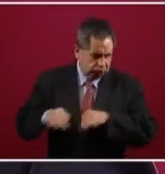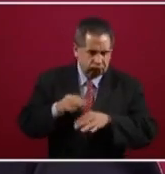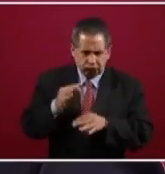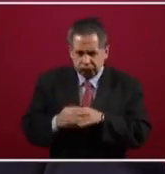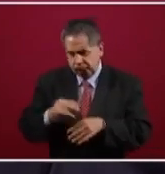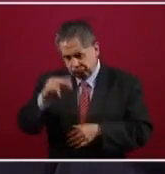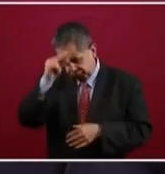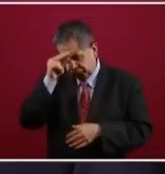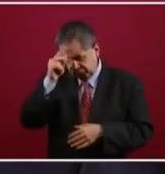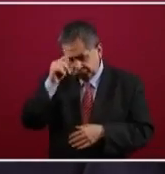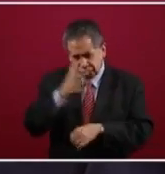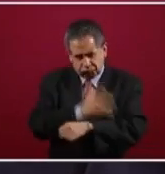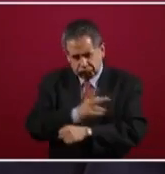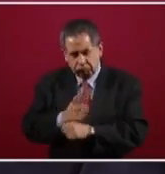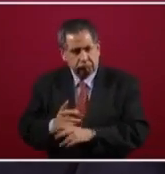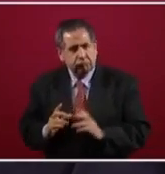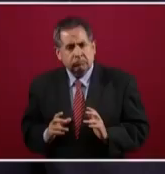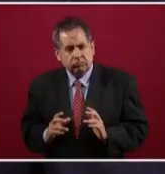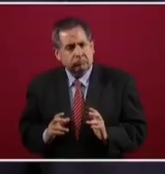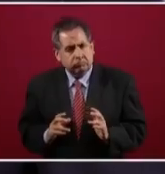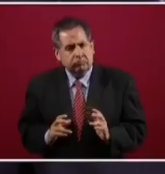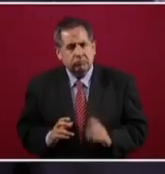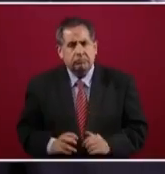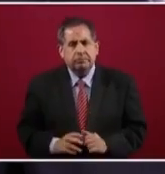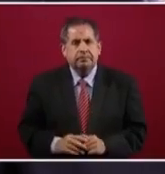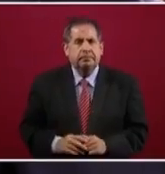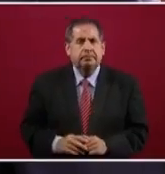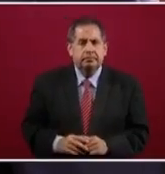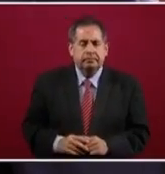trabajadora, inteligente, honesta,